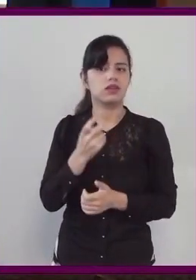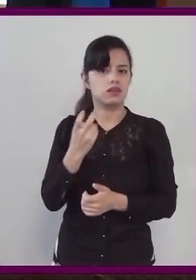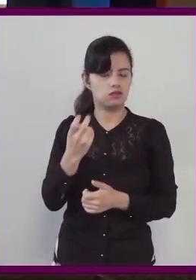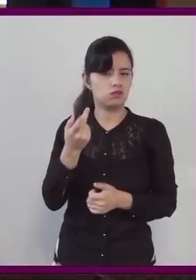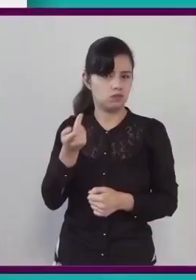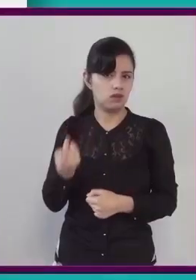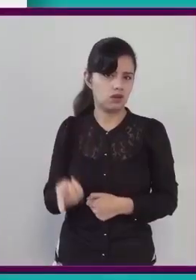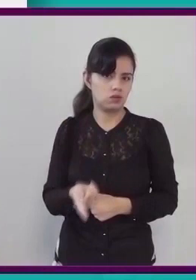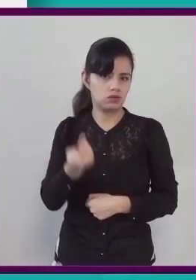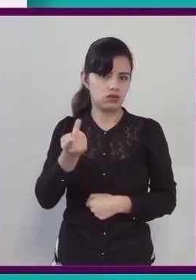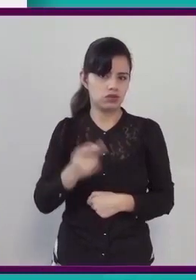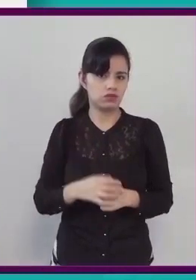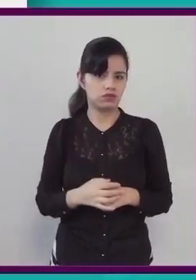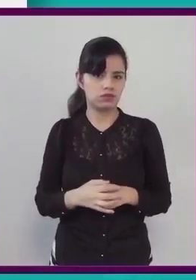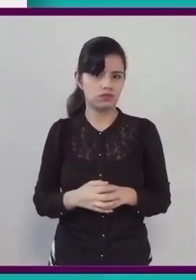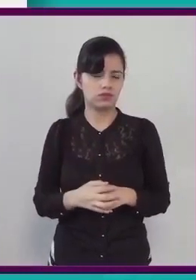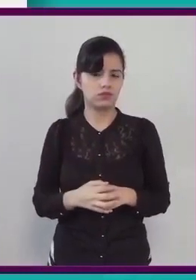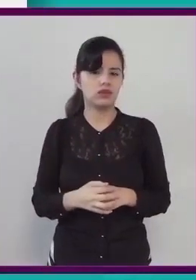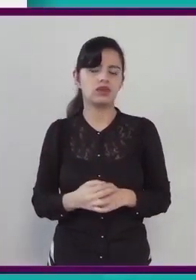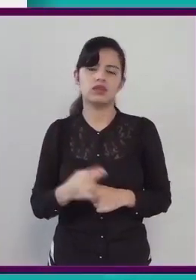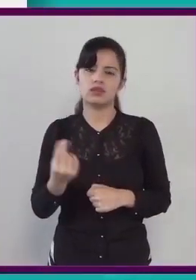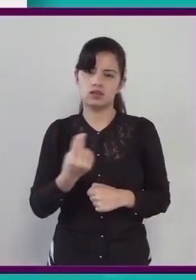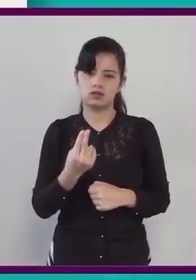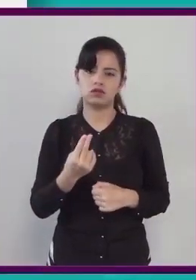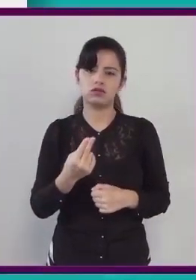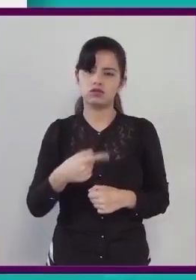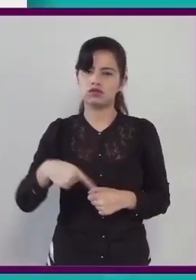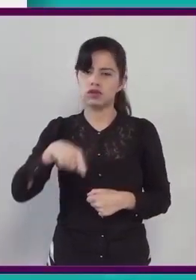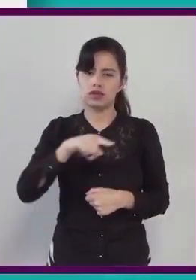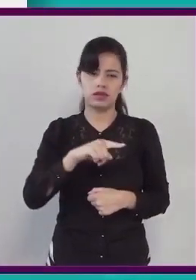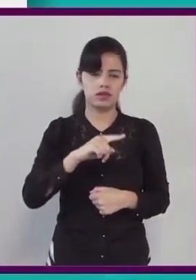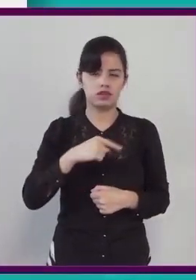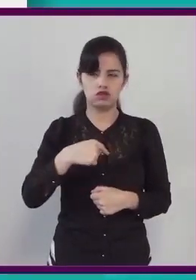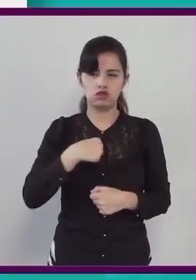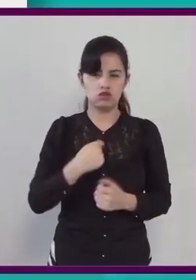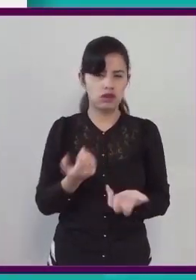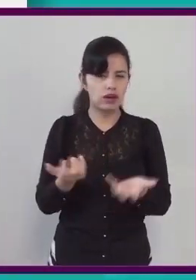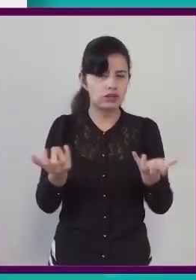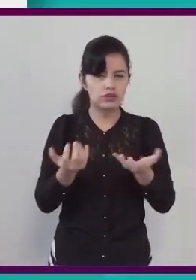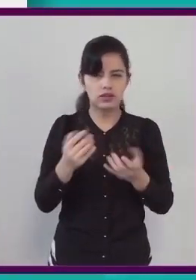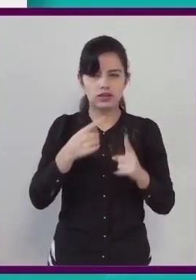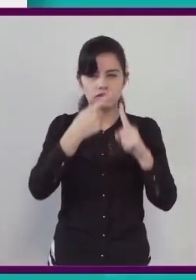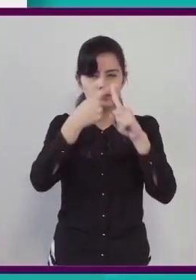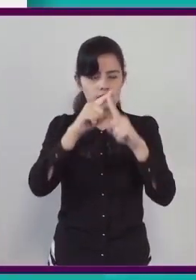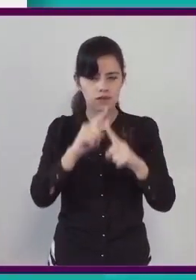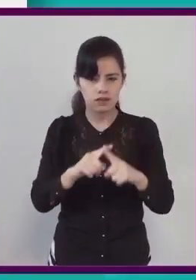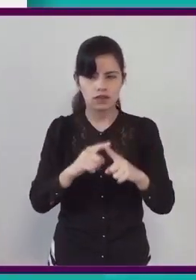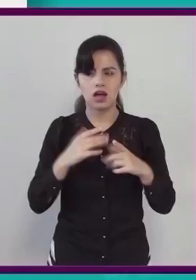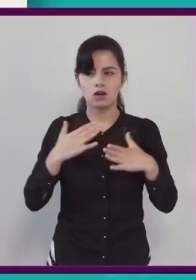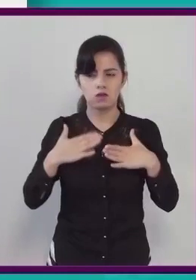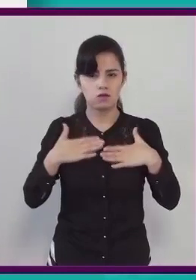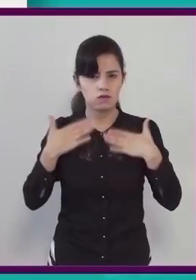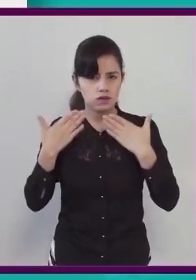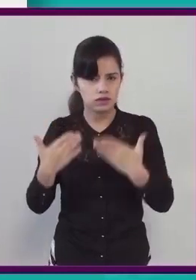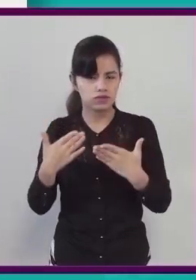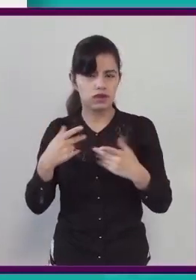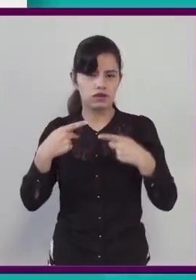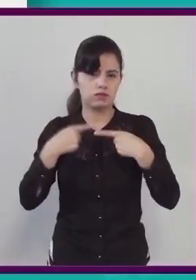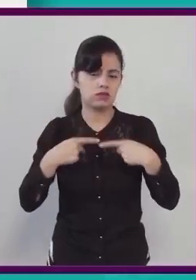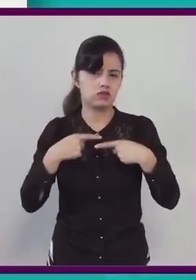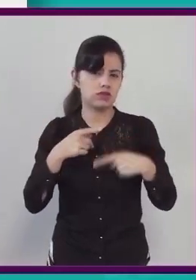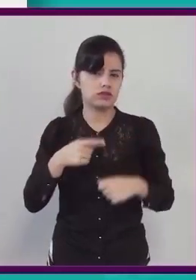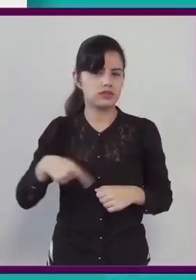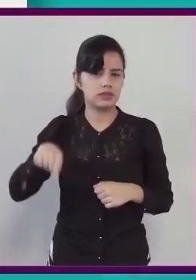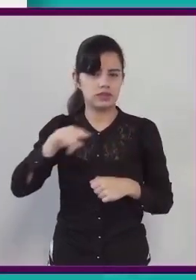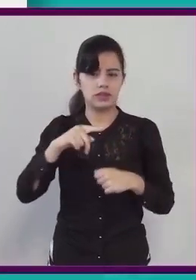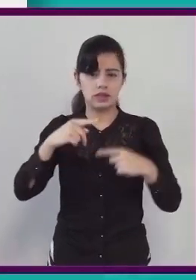hay que asegurarnos de hacer todo lo que está en nuestras manos, de construir relaciones de confianza